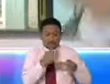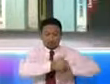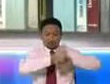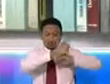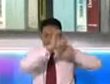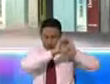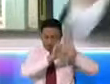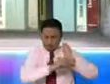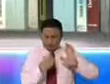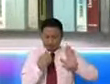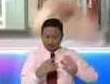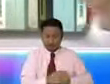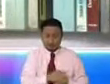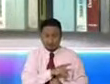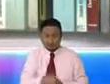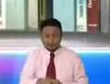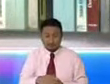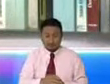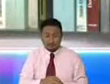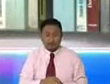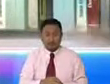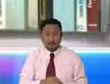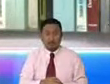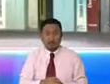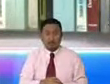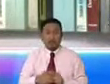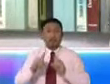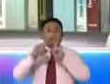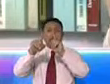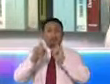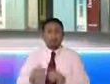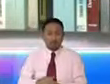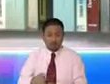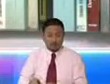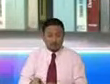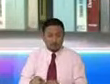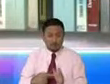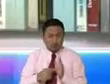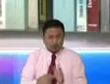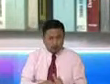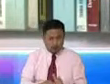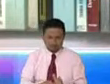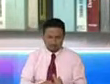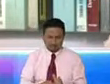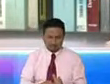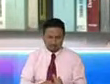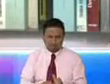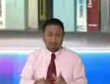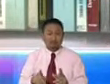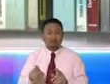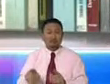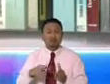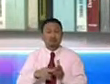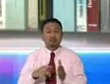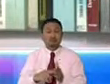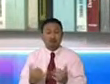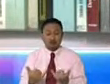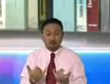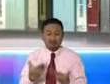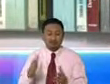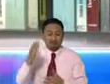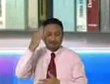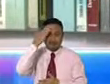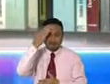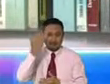que esa clase de señalamientos no constituyen precedente, sino que constituyen lo que se conoce